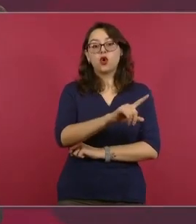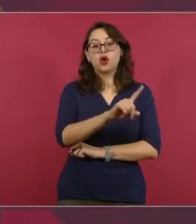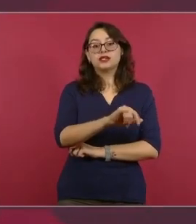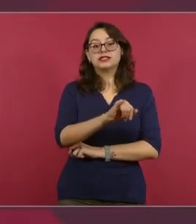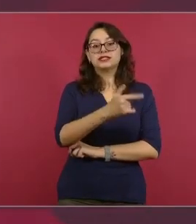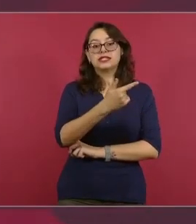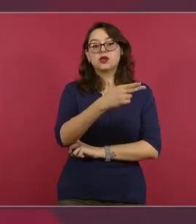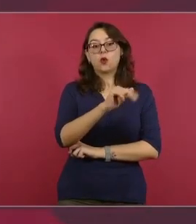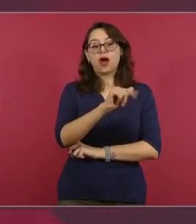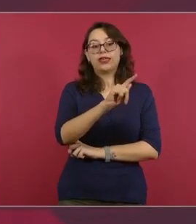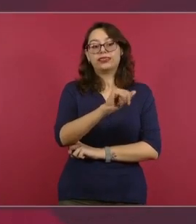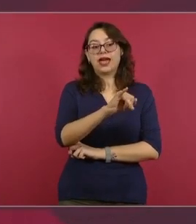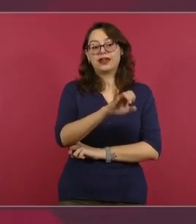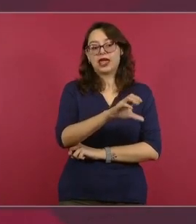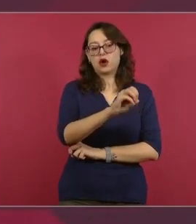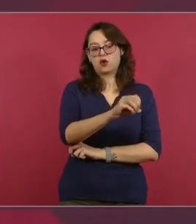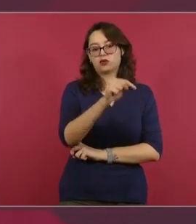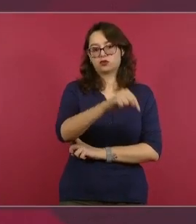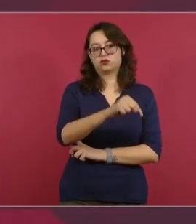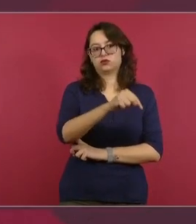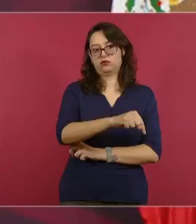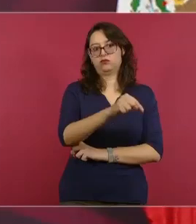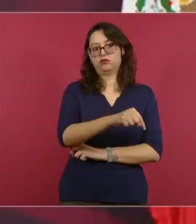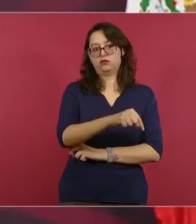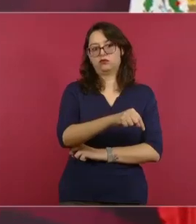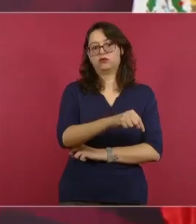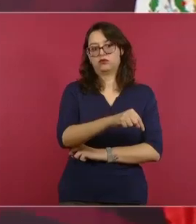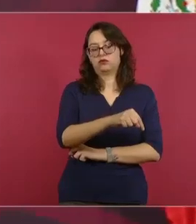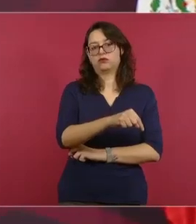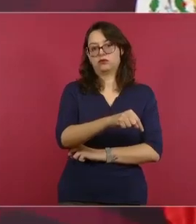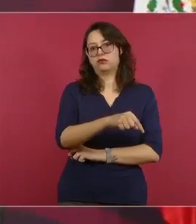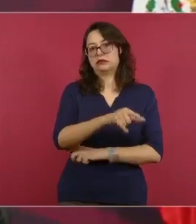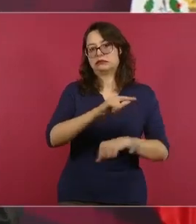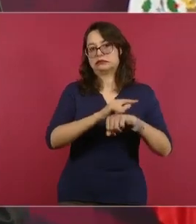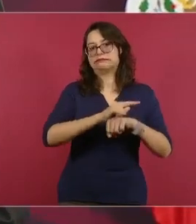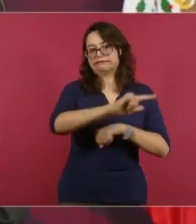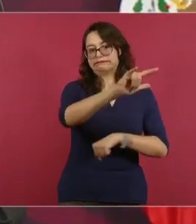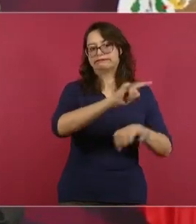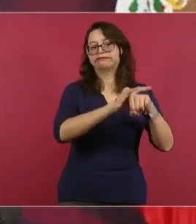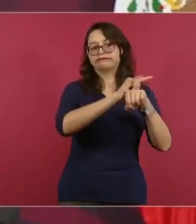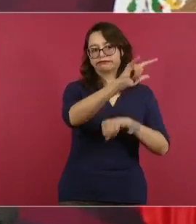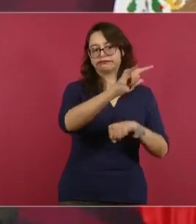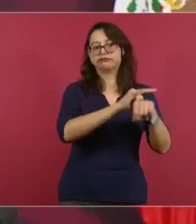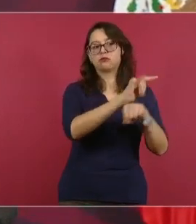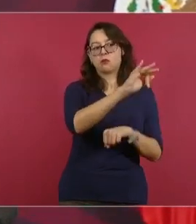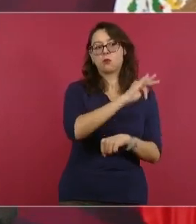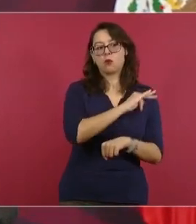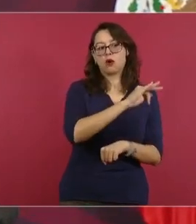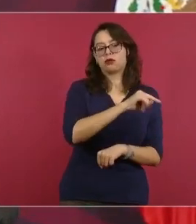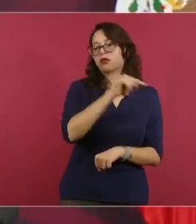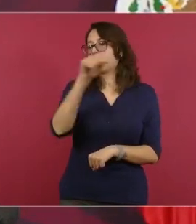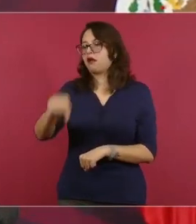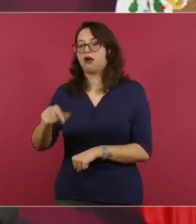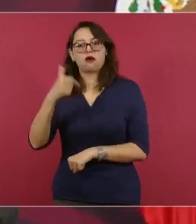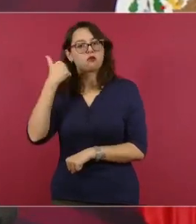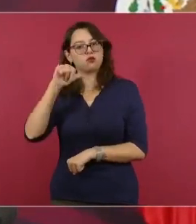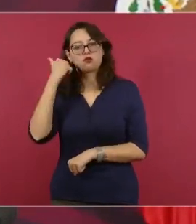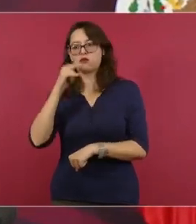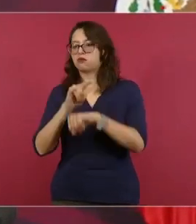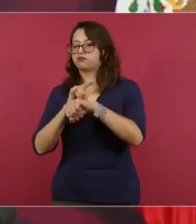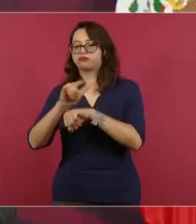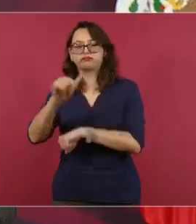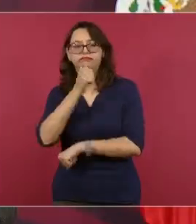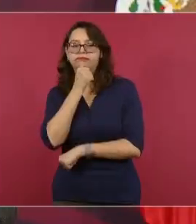yo creo que se va a restablecer pronto el